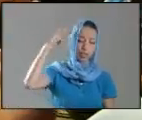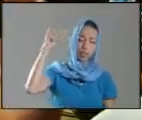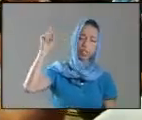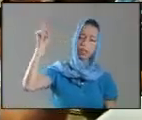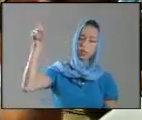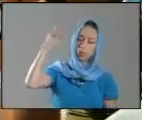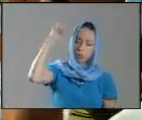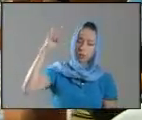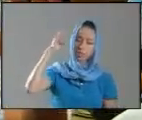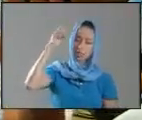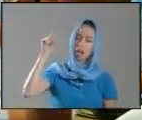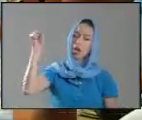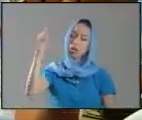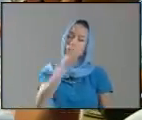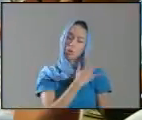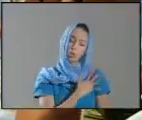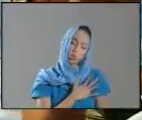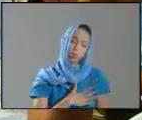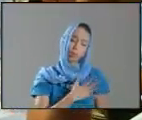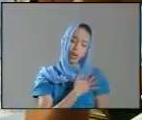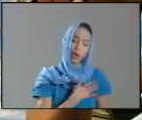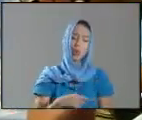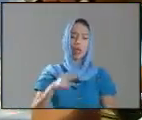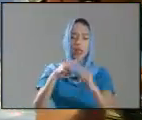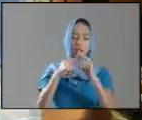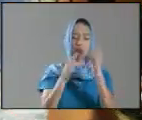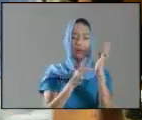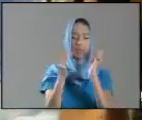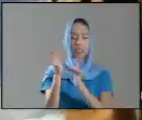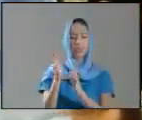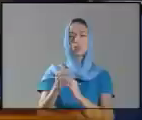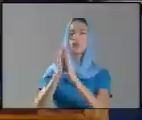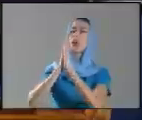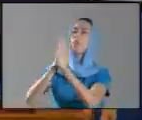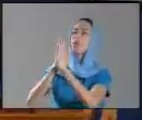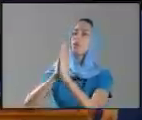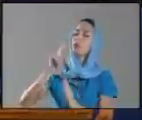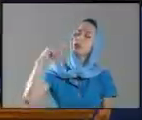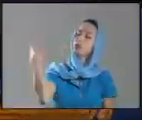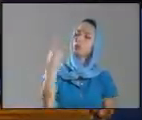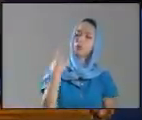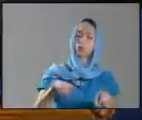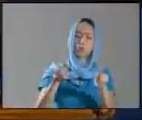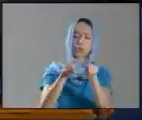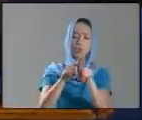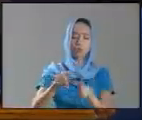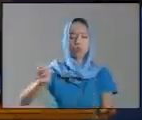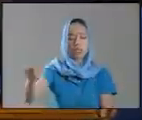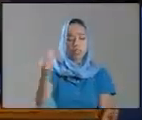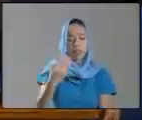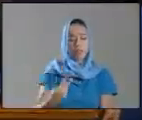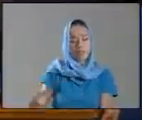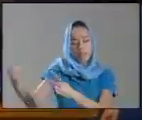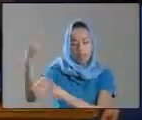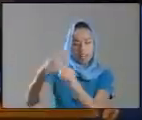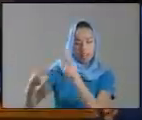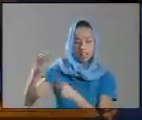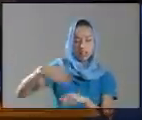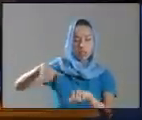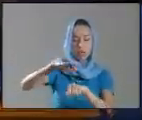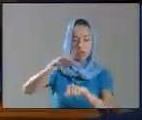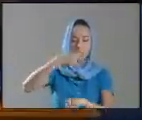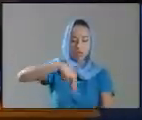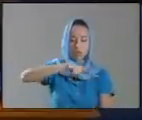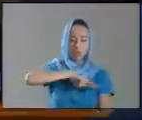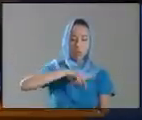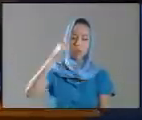alegrarnos, Señor, para oír tu voz profética, tu palabra, tu profecía, Señor, tu consuelo. En el nombre de